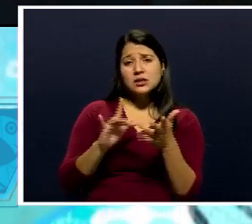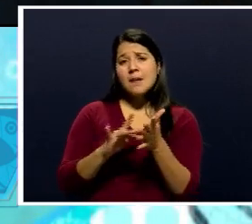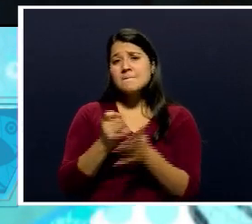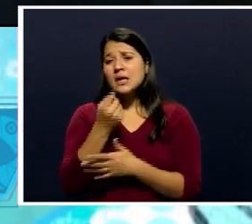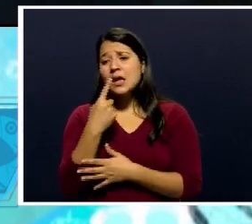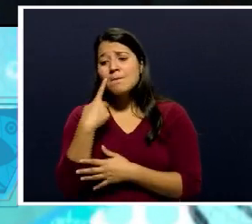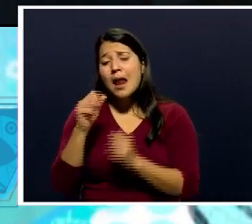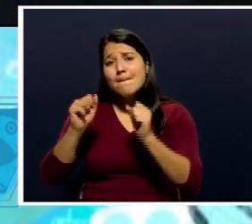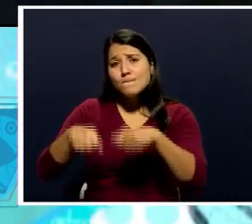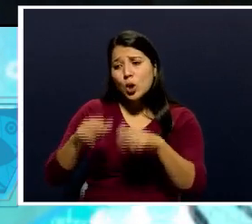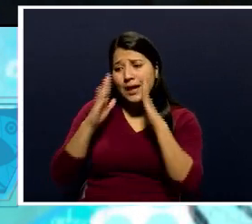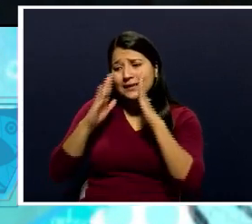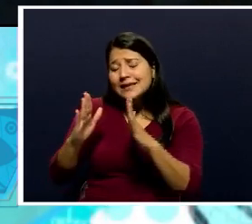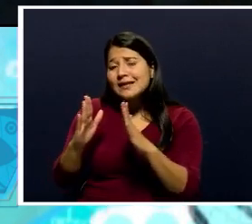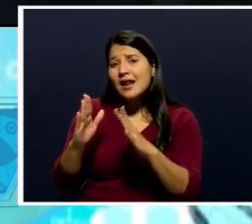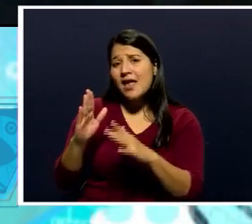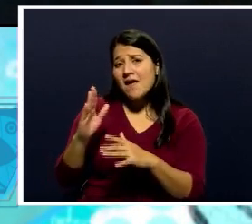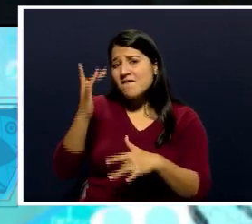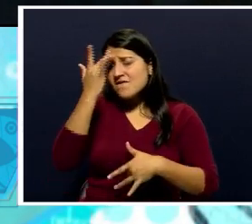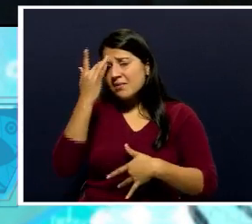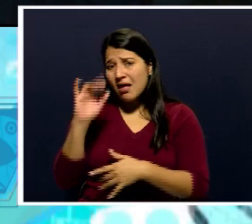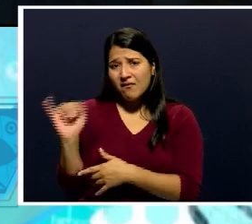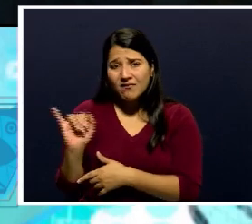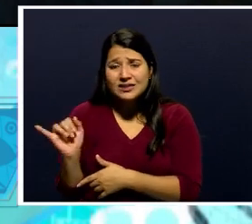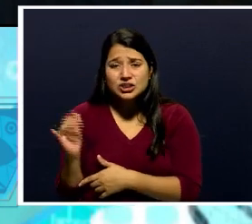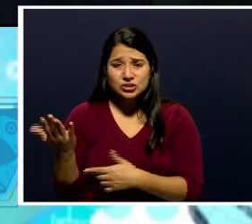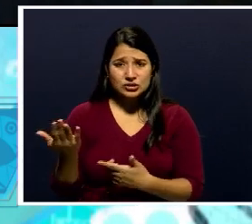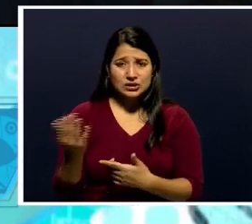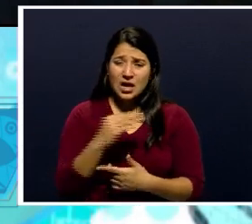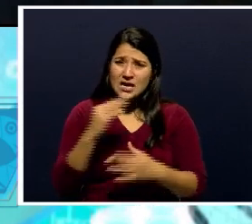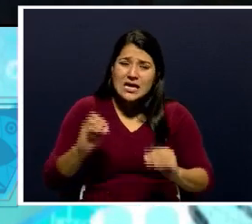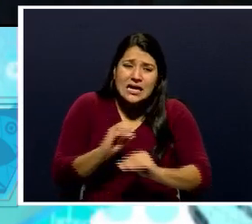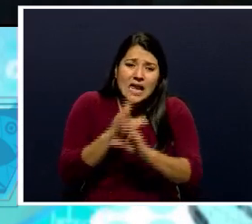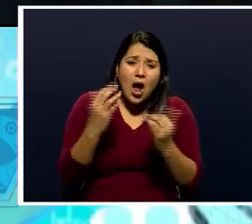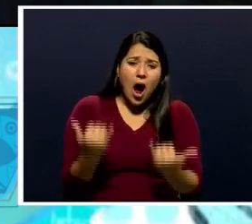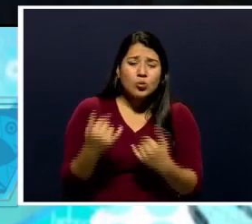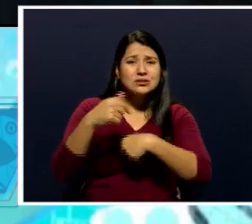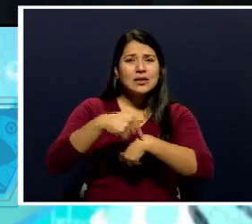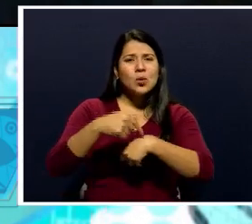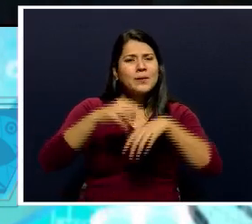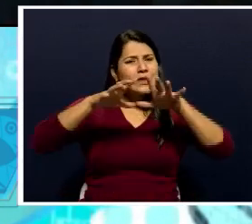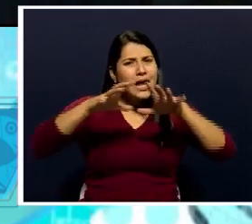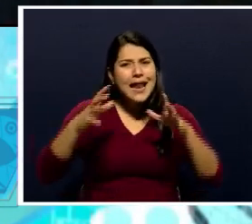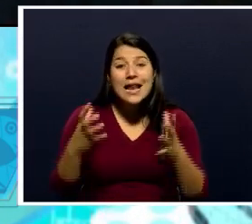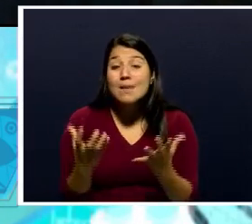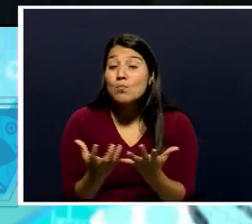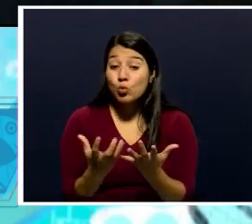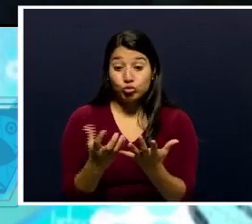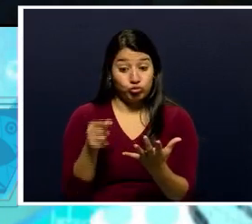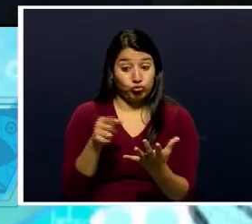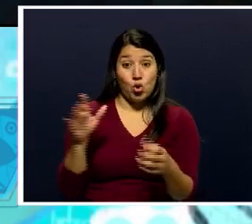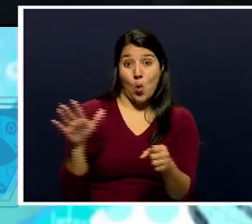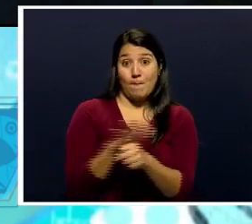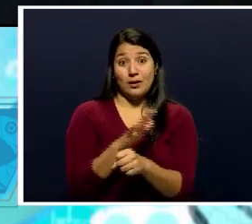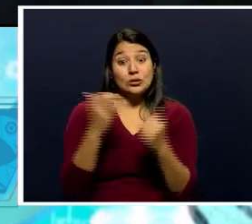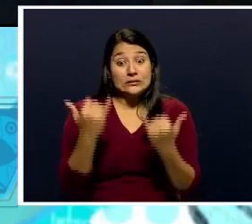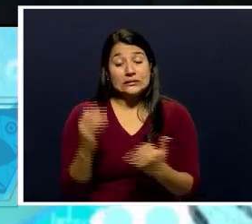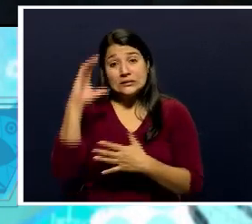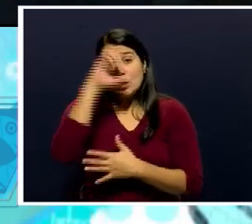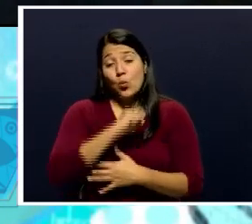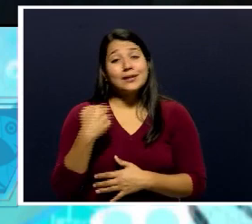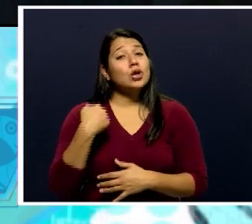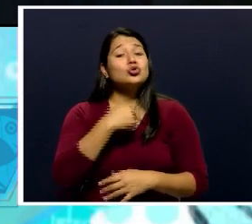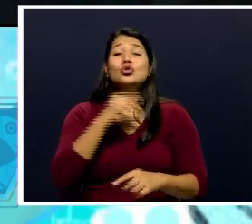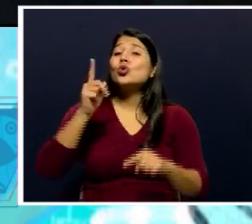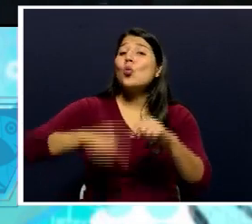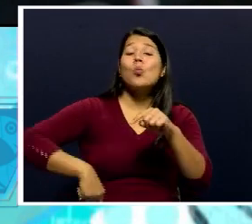medicamentos para tratar enfermedades infecciosas. Y por supuesto que en este momento el mundo entero se está dando cuenta de que no podemos